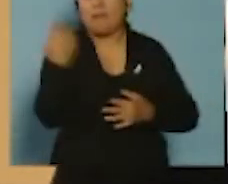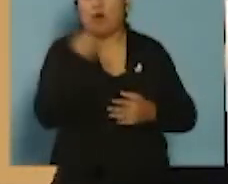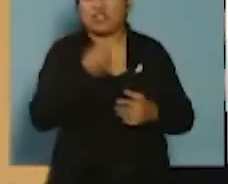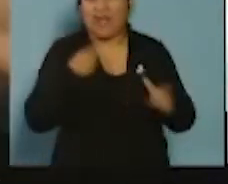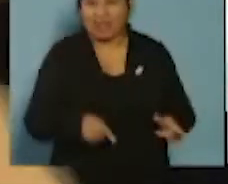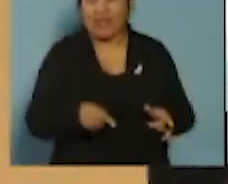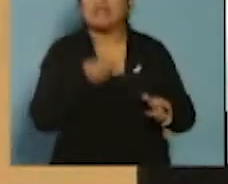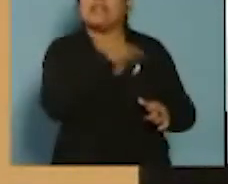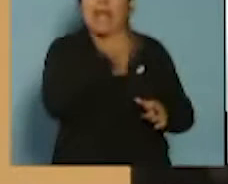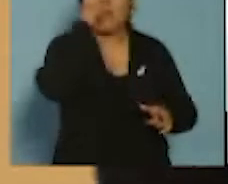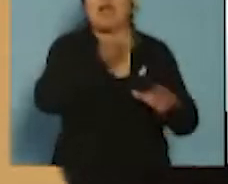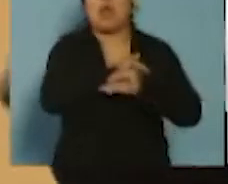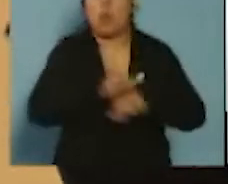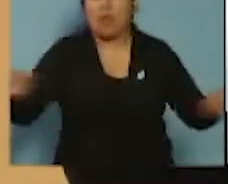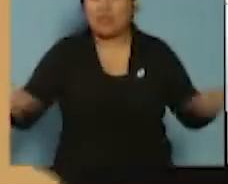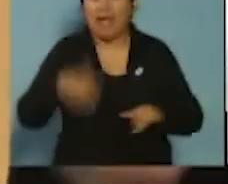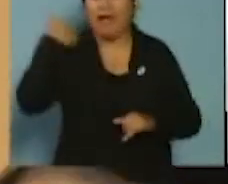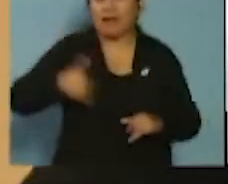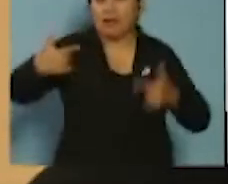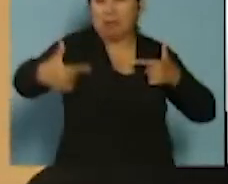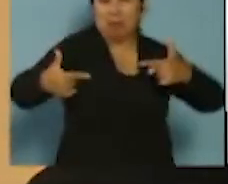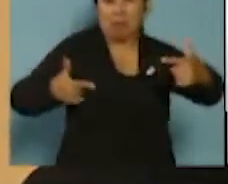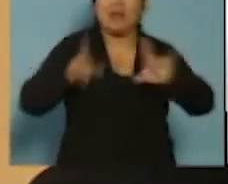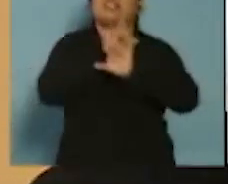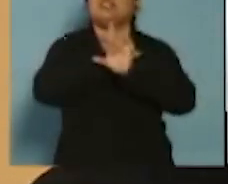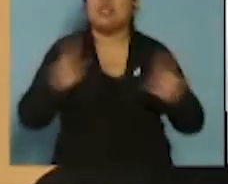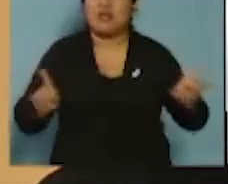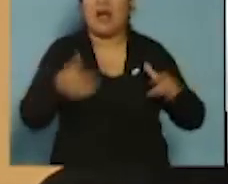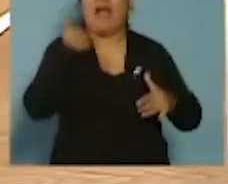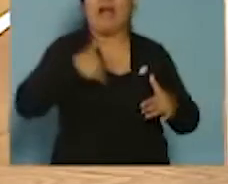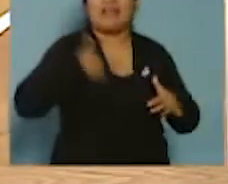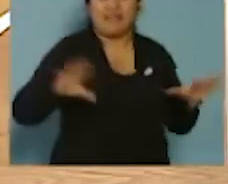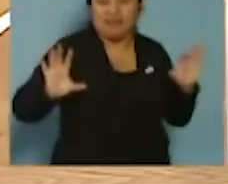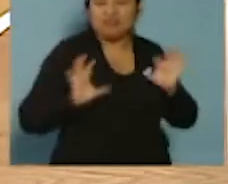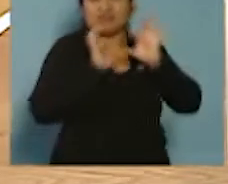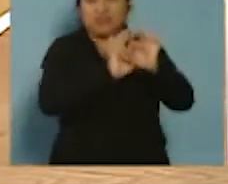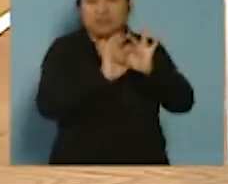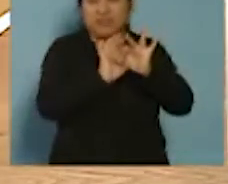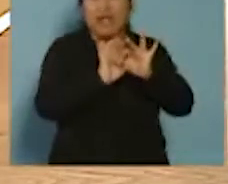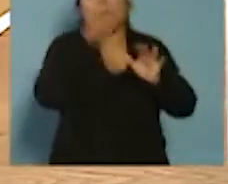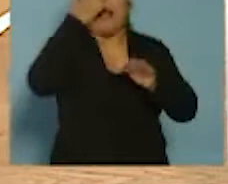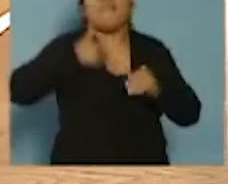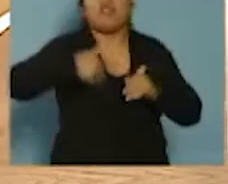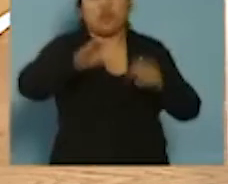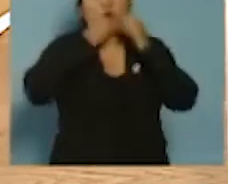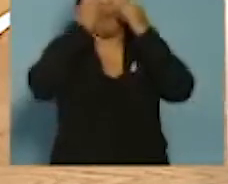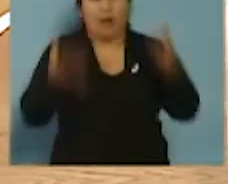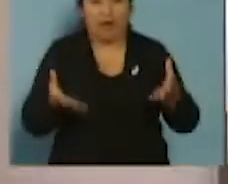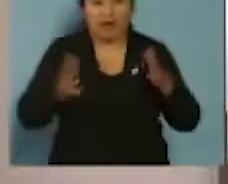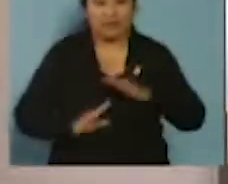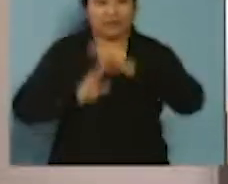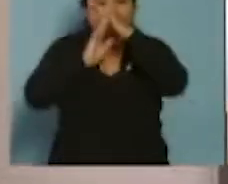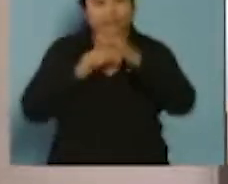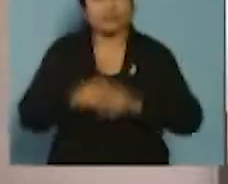argentina que confluye hacia algo superior creo que eso lo que se viene una última pregunta usted nos dice si eres